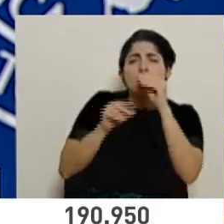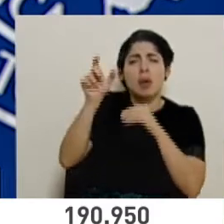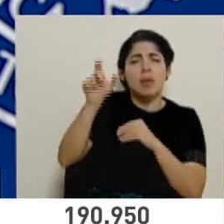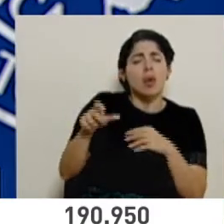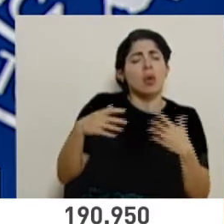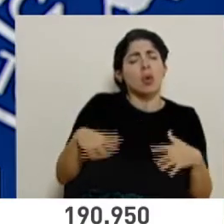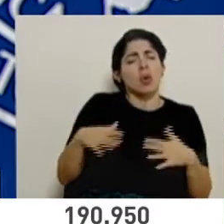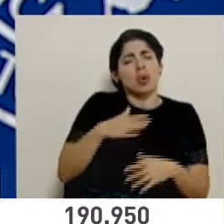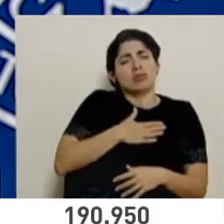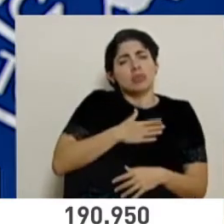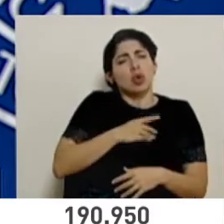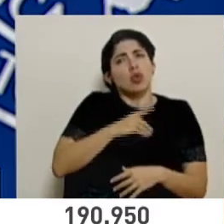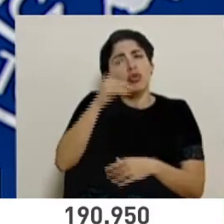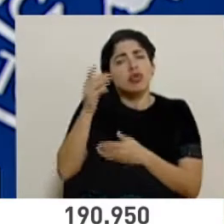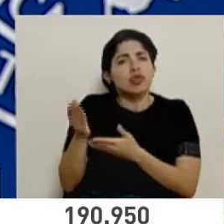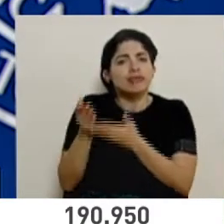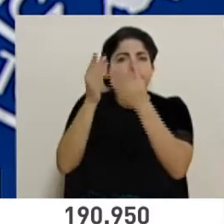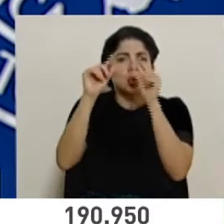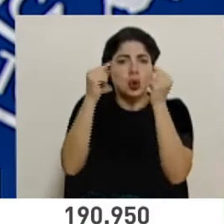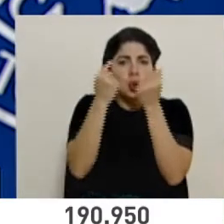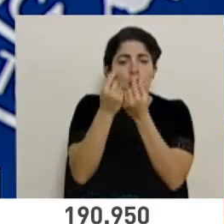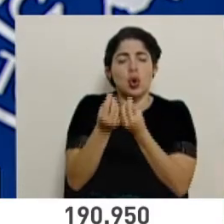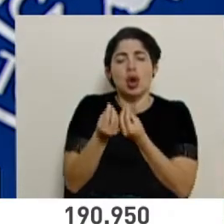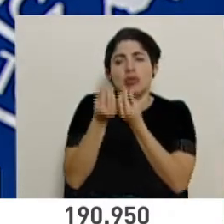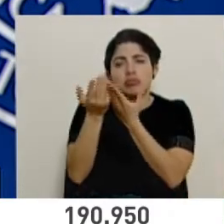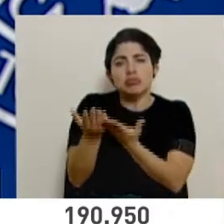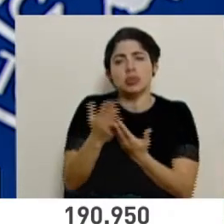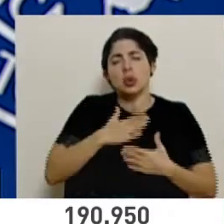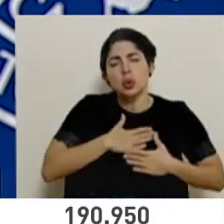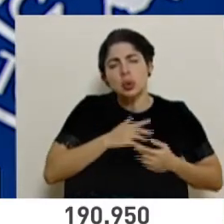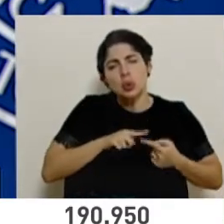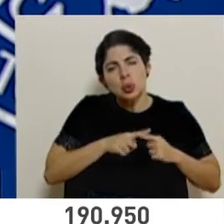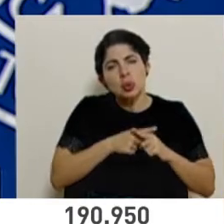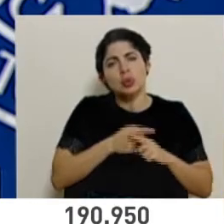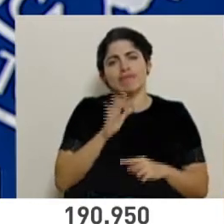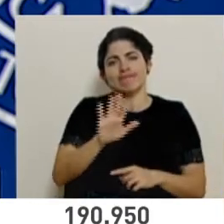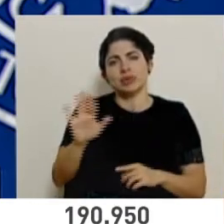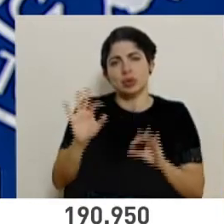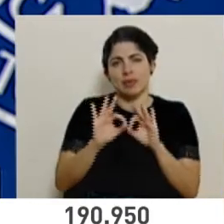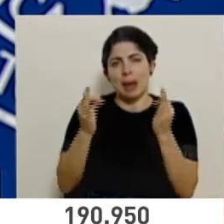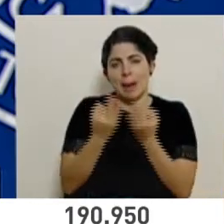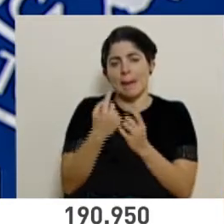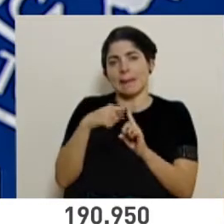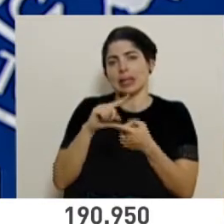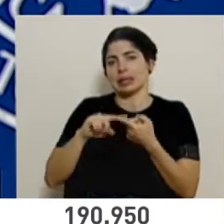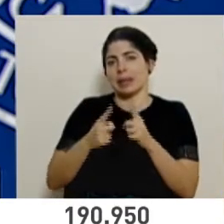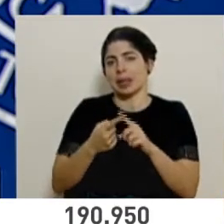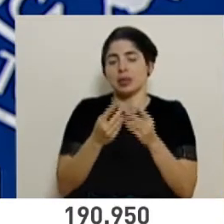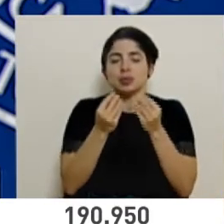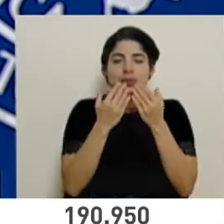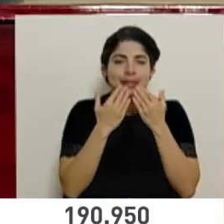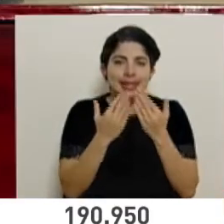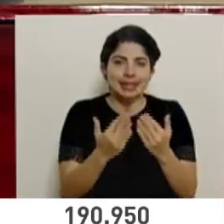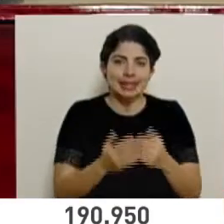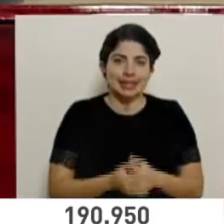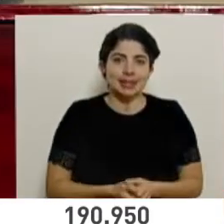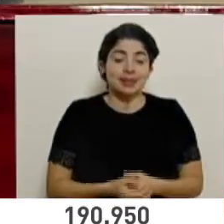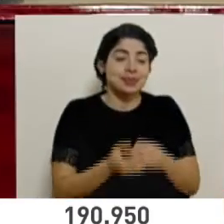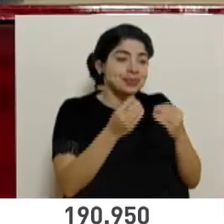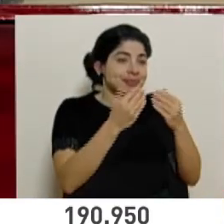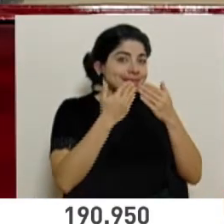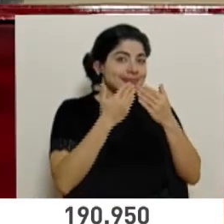y bueno, pues que Dios lo tenga en su gloria. Le ofrecemos una condolencia muy sentida a sus familiares y amigos. Muchísimas gracias.